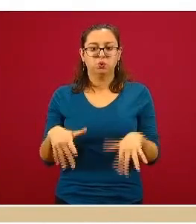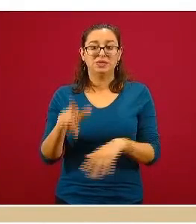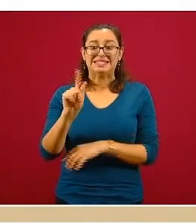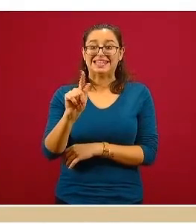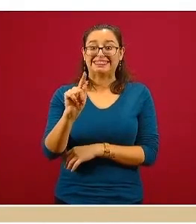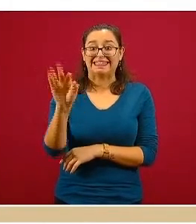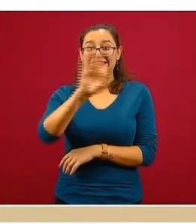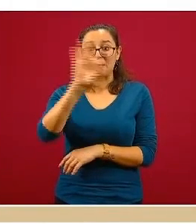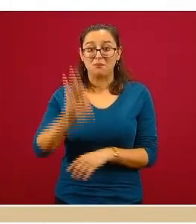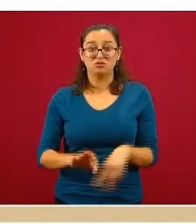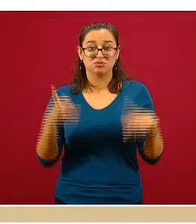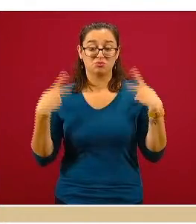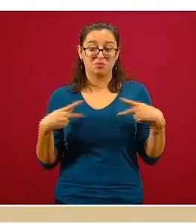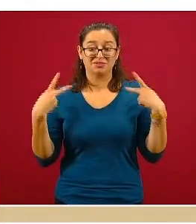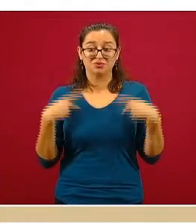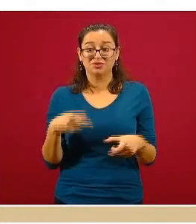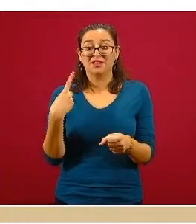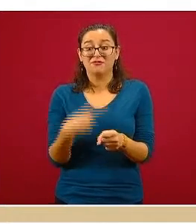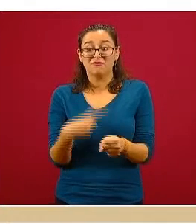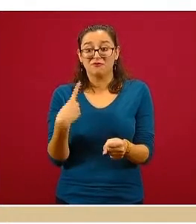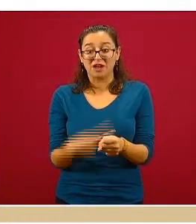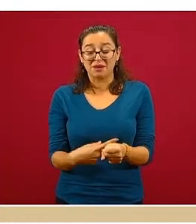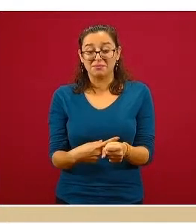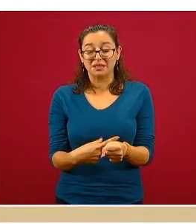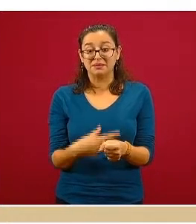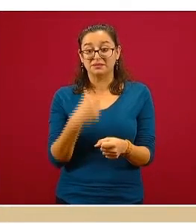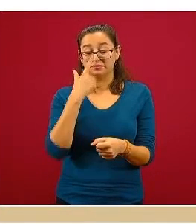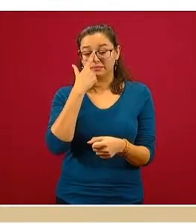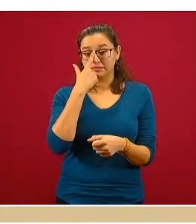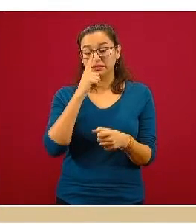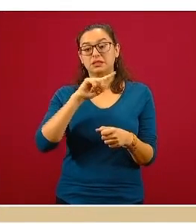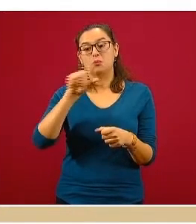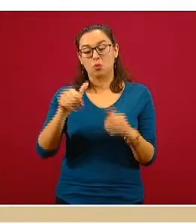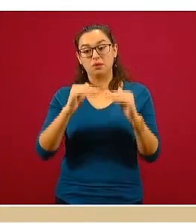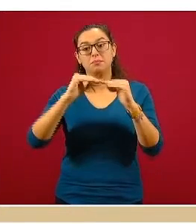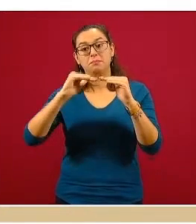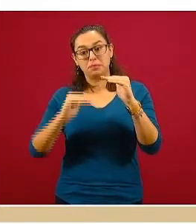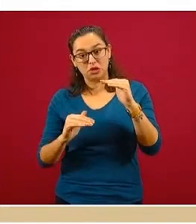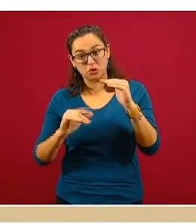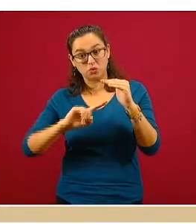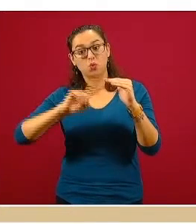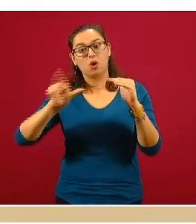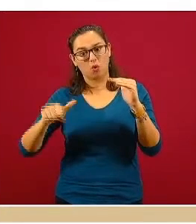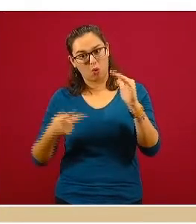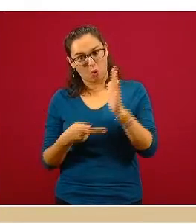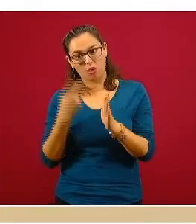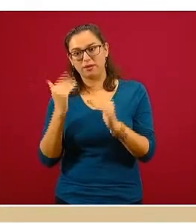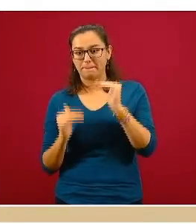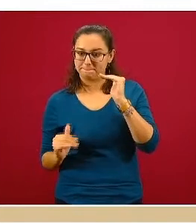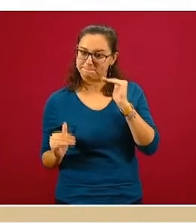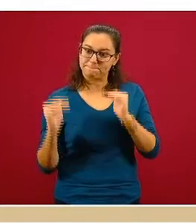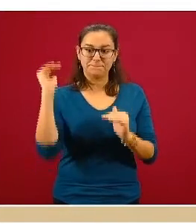el 70% de positividad. Este cae, pero luego vuelve a incrementarse